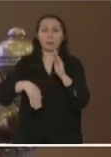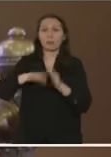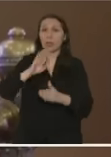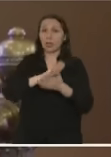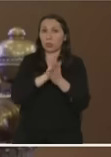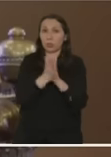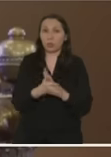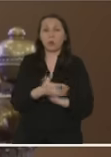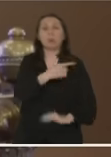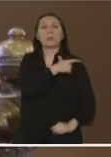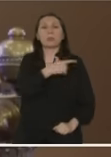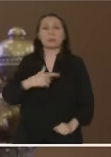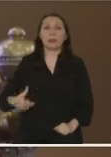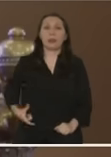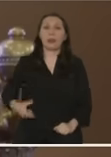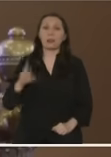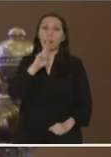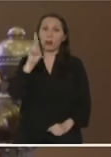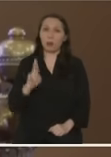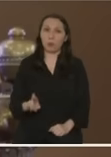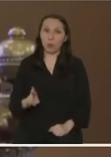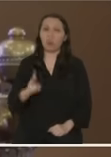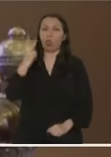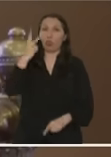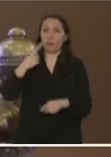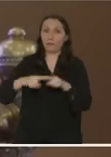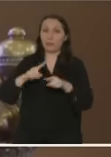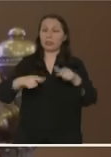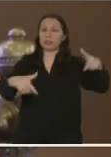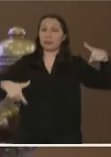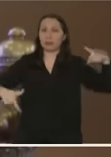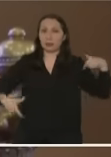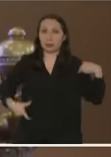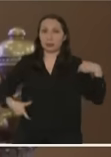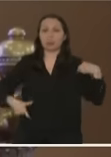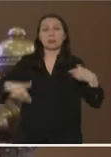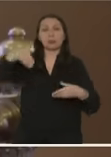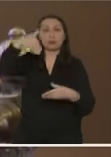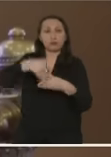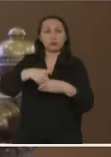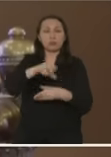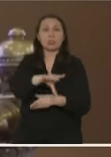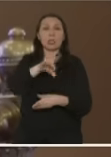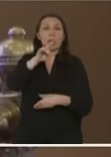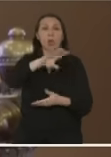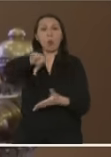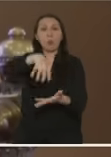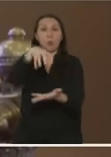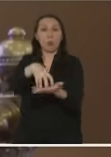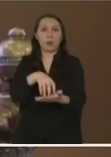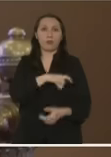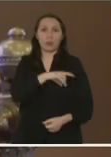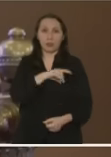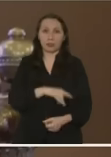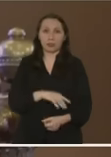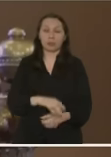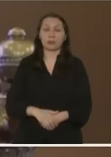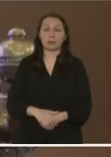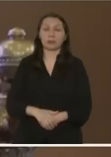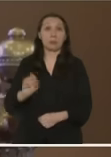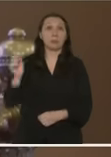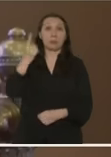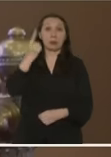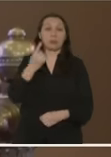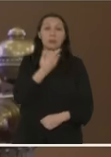todo como presidente de la República en dos oportunidades electo por el pueblo de Chile. Como